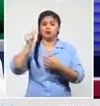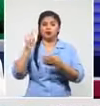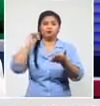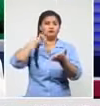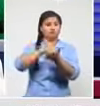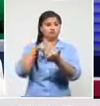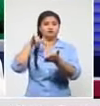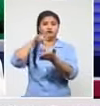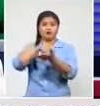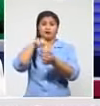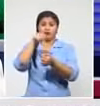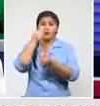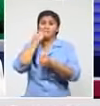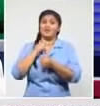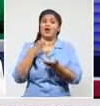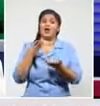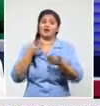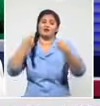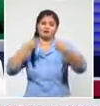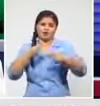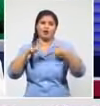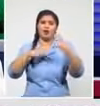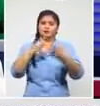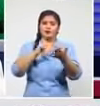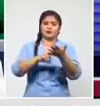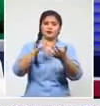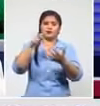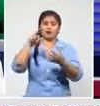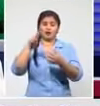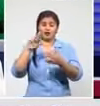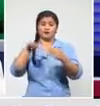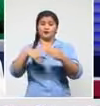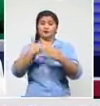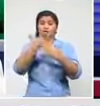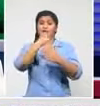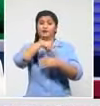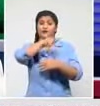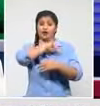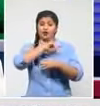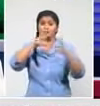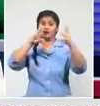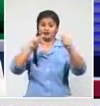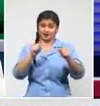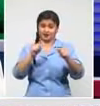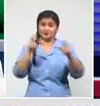país, en el día de ayer pues se realizaron